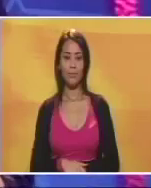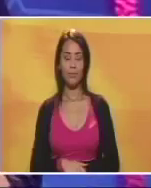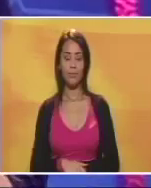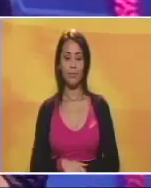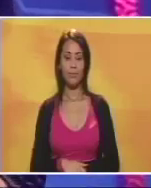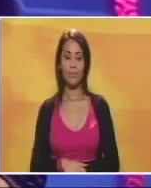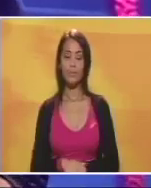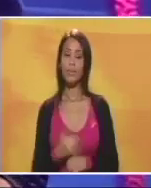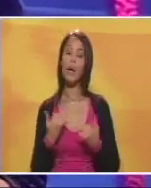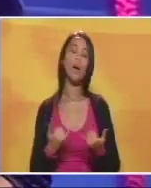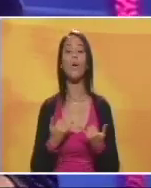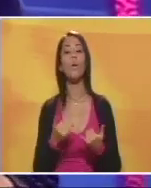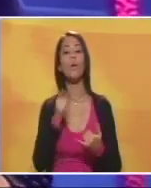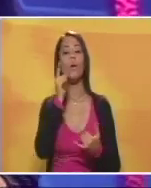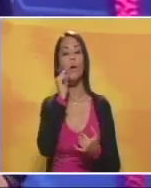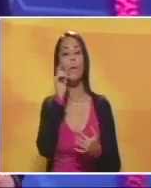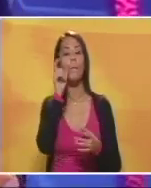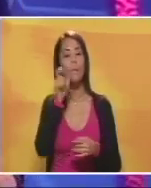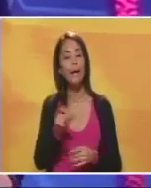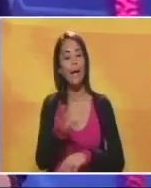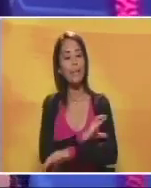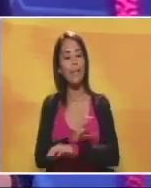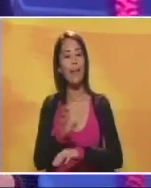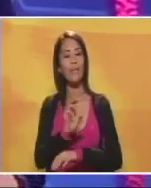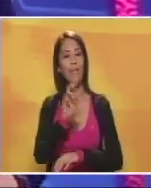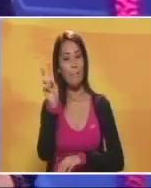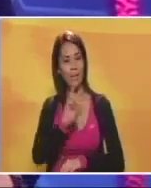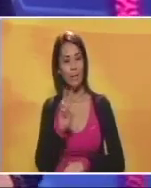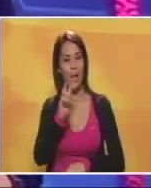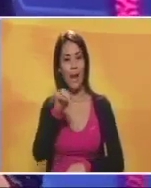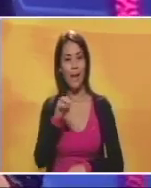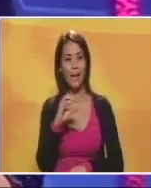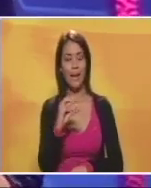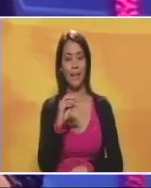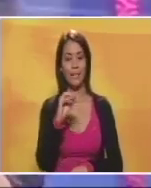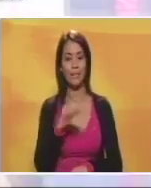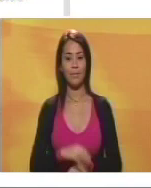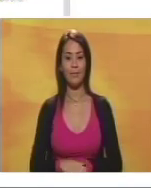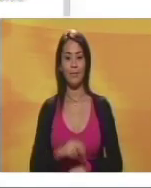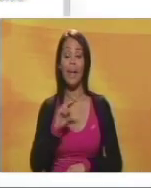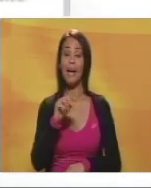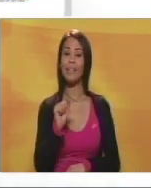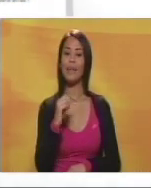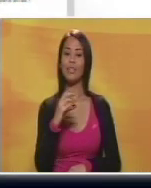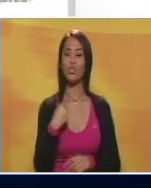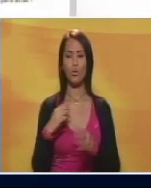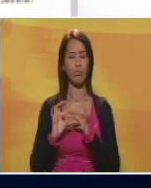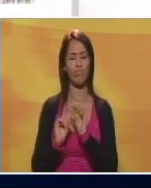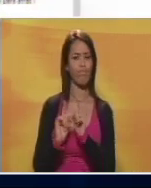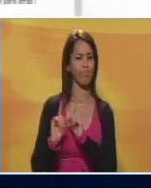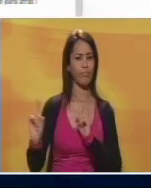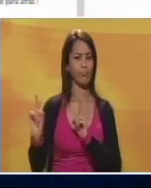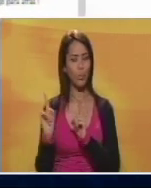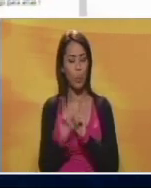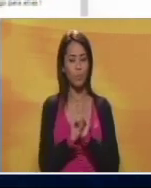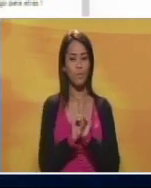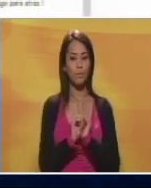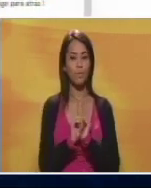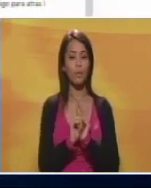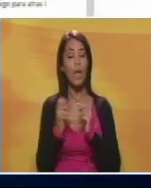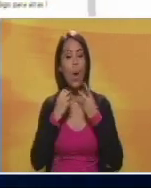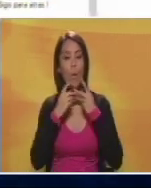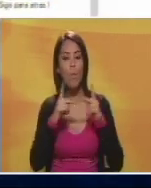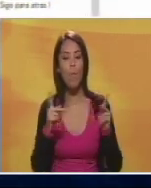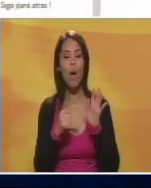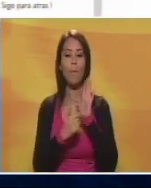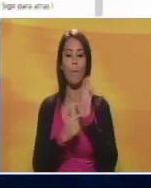Es el turno de Miguel Ignacio Mendoza, mejor conocido como Nacho, quien presentó el remix de No Te Vas. El venezolano compartió por sus redes sociales que ya está